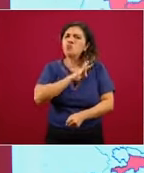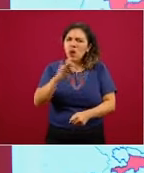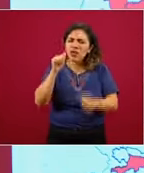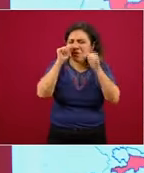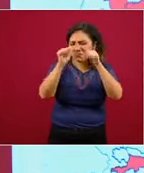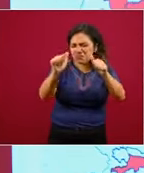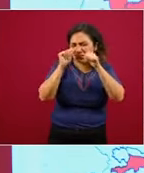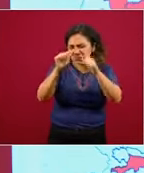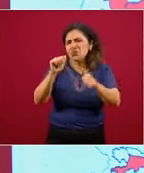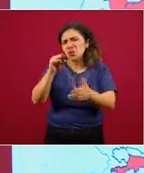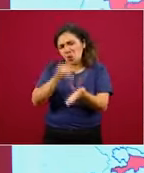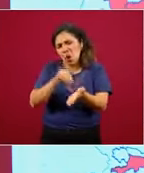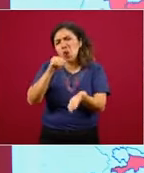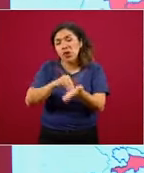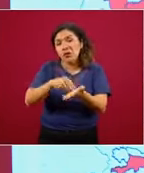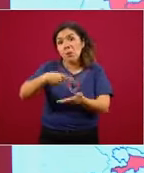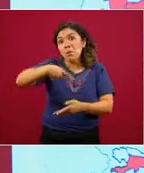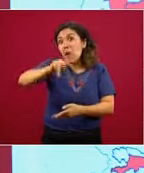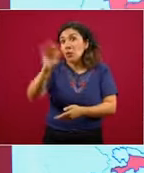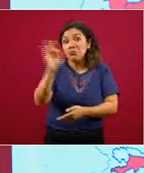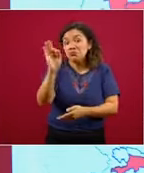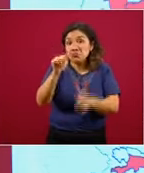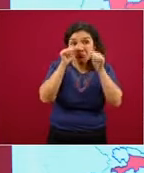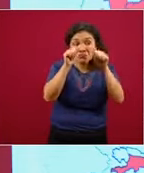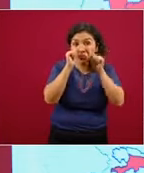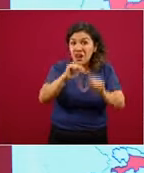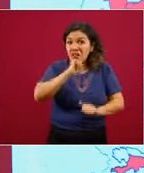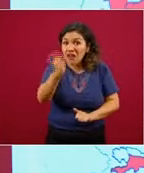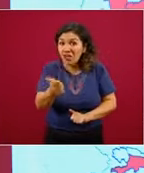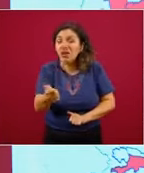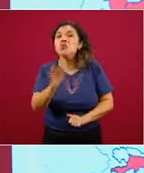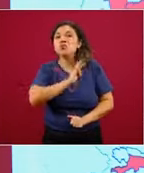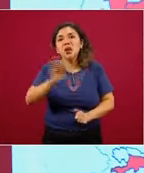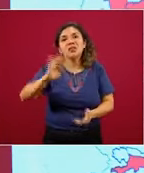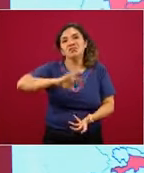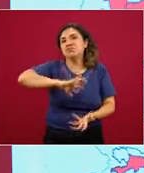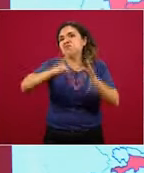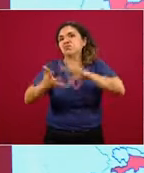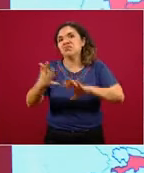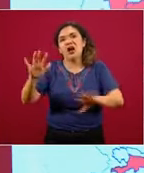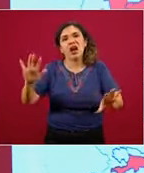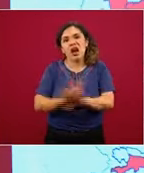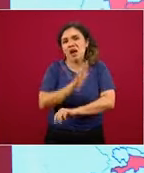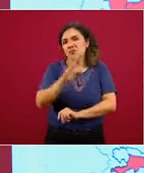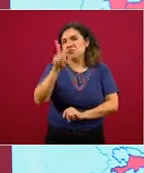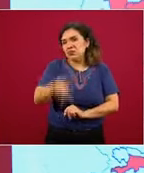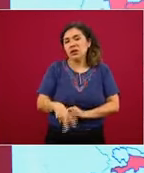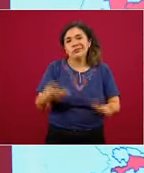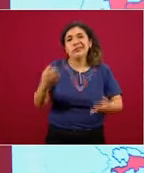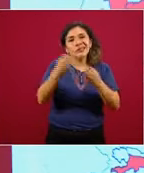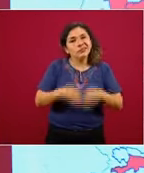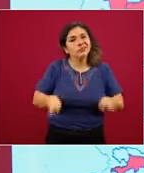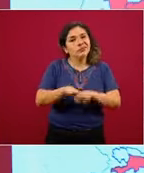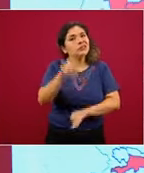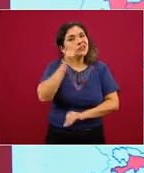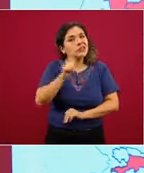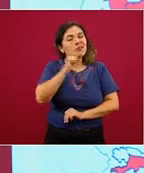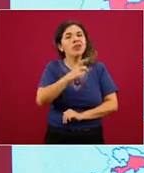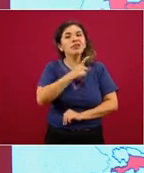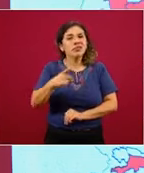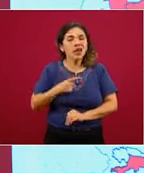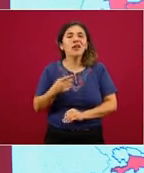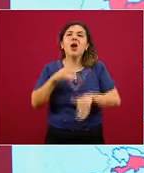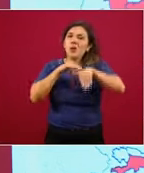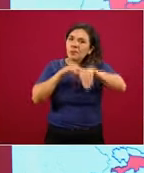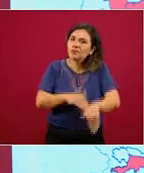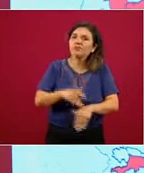frente a esta situación. Esto puede cambiar tan rápido como en algunos días. Por eso es importante poder siempre mantener